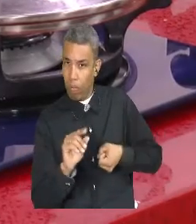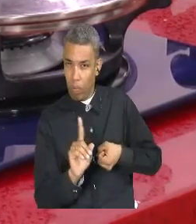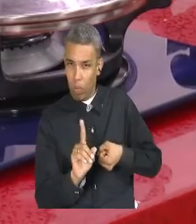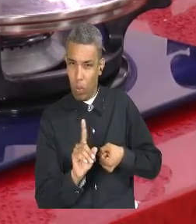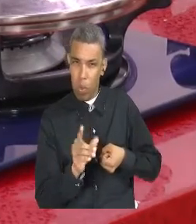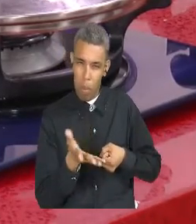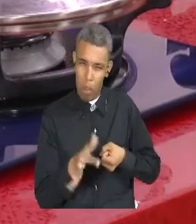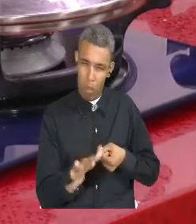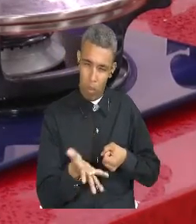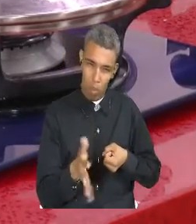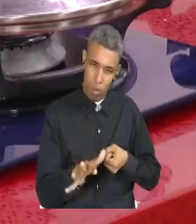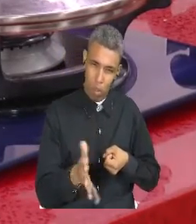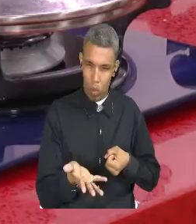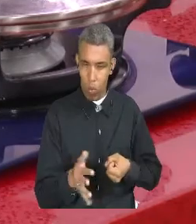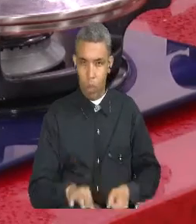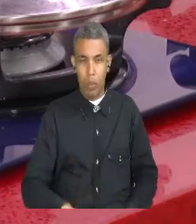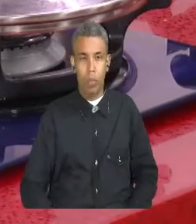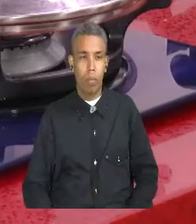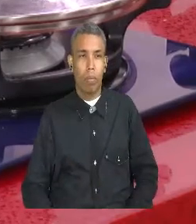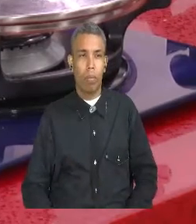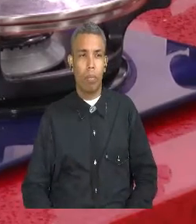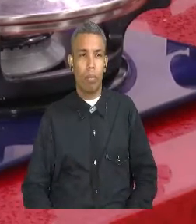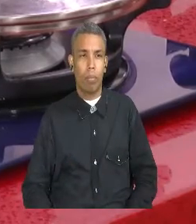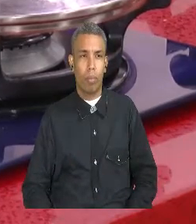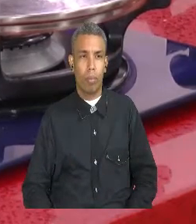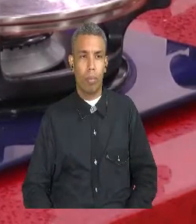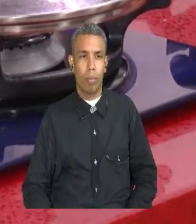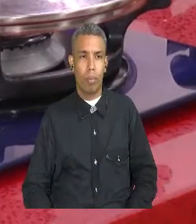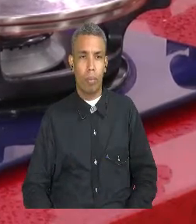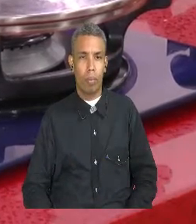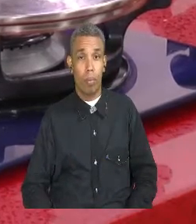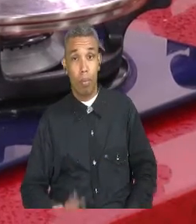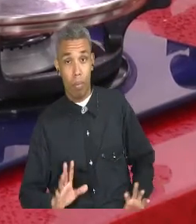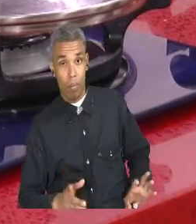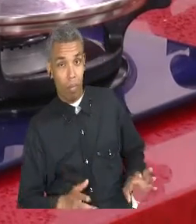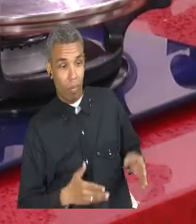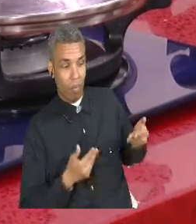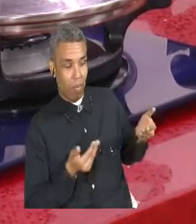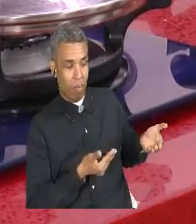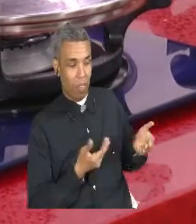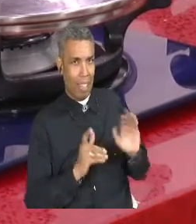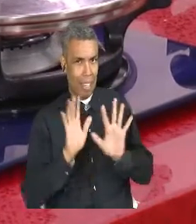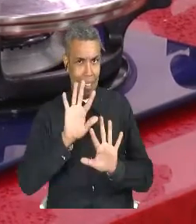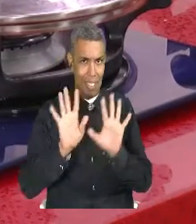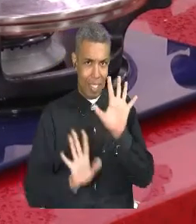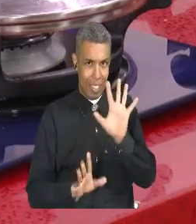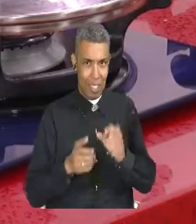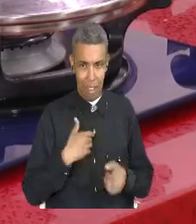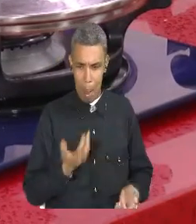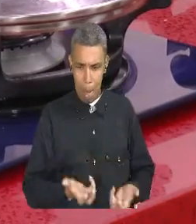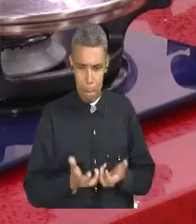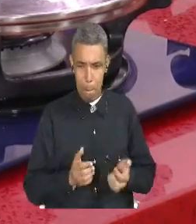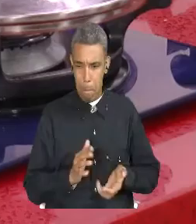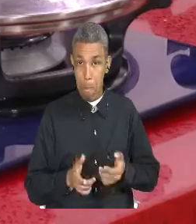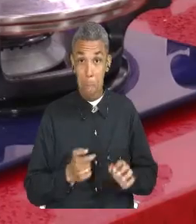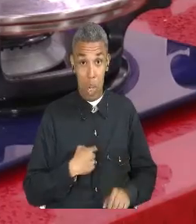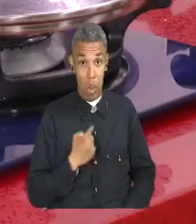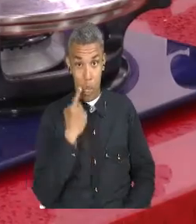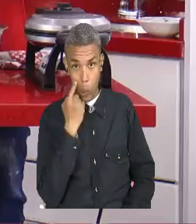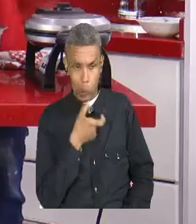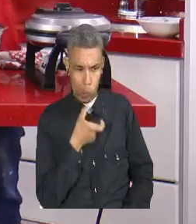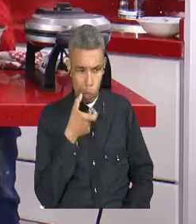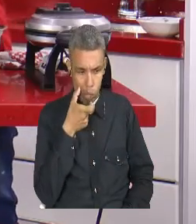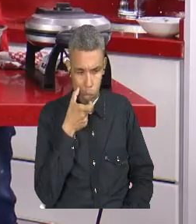¿No? Ella no sabe cocinar, pero tiene buen ojo. Buen ojo, eso es sí. Es importante porque no va avanzando. ¿Qué hice? Solamente disolví, ¿ya? La mantequilla cogió